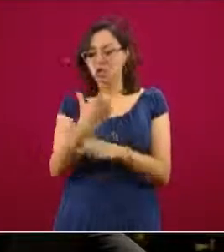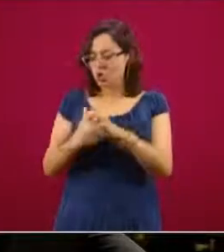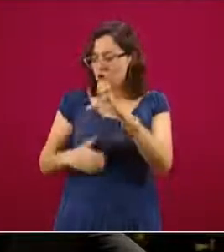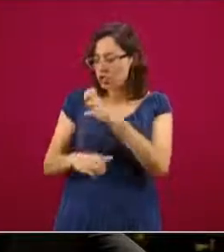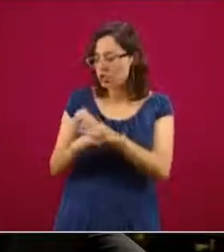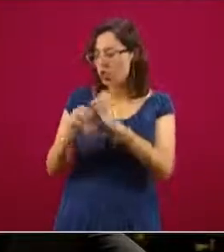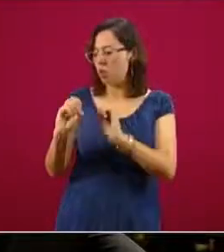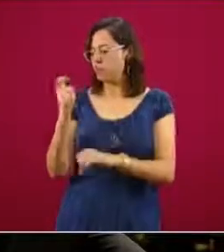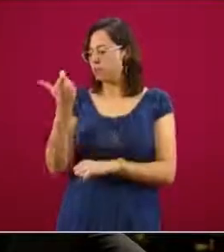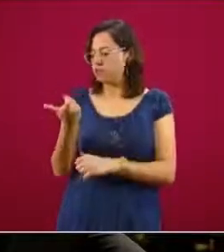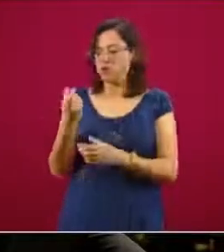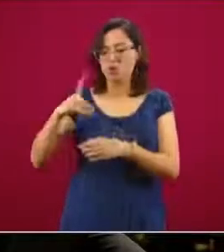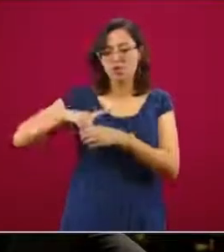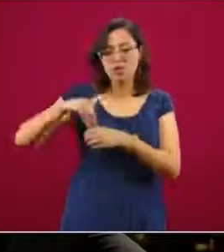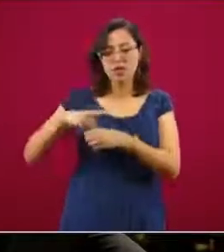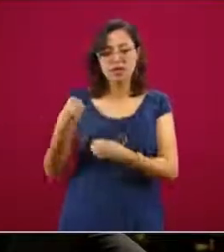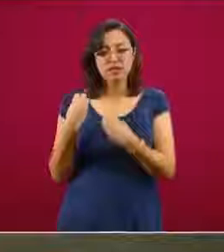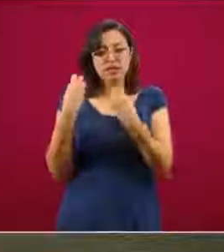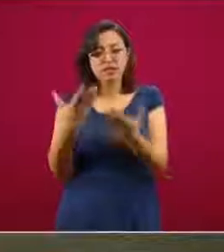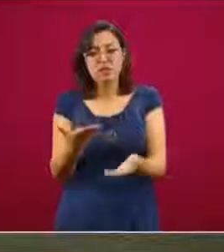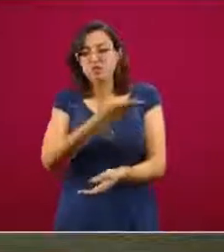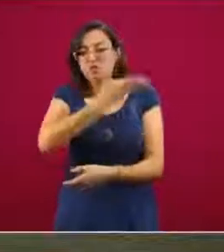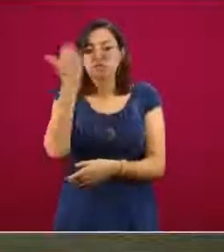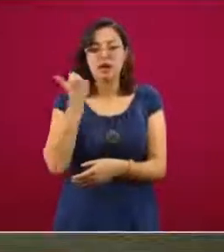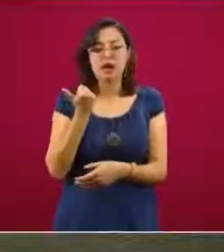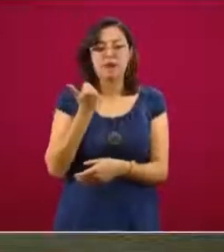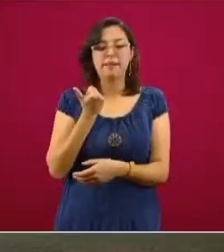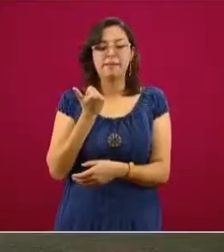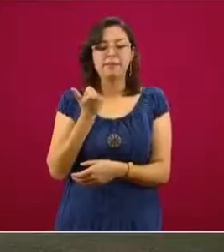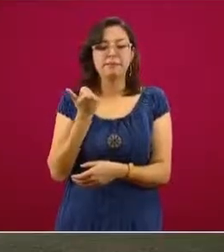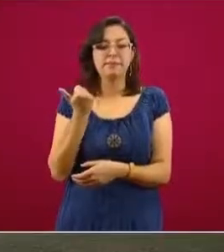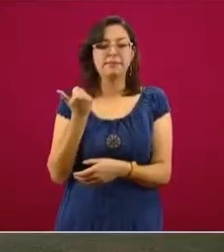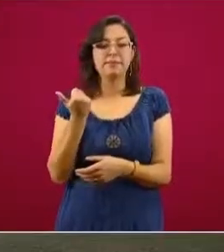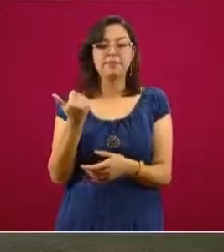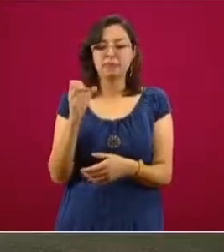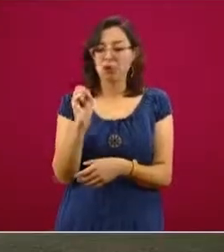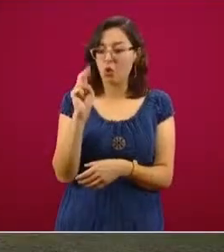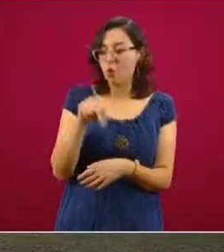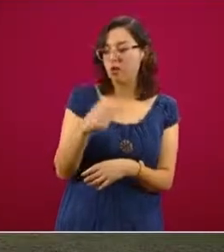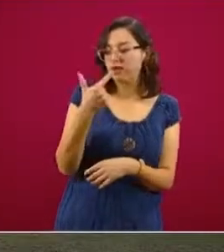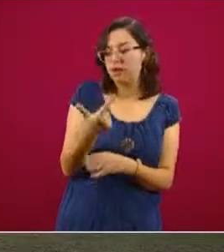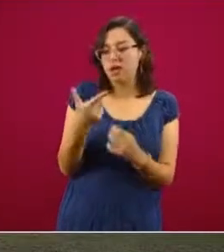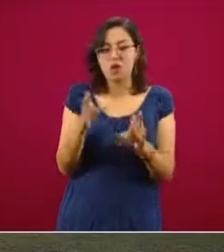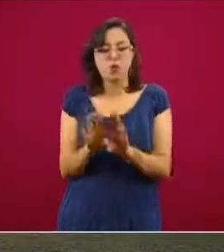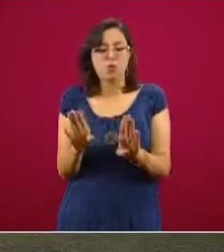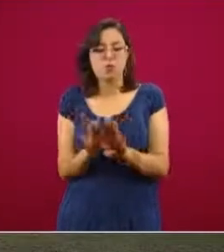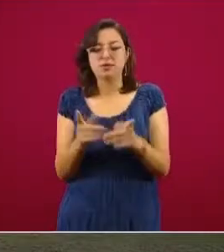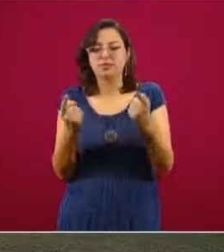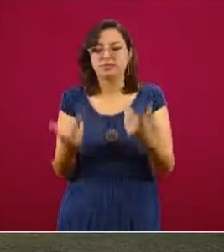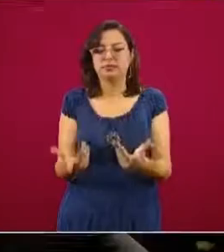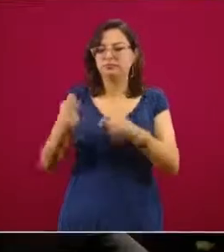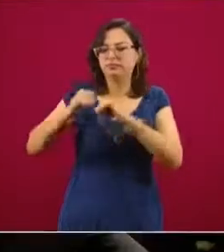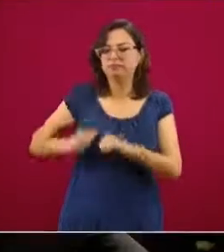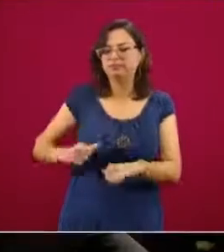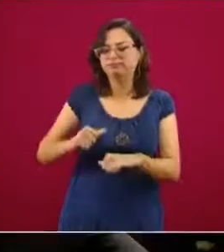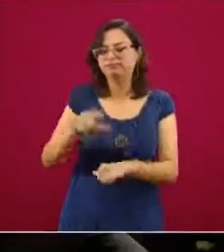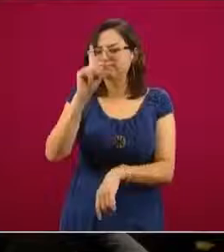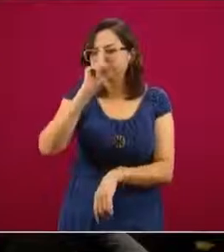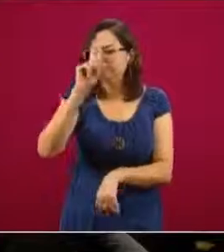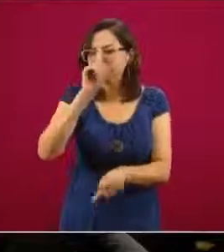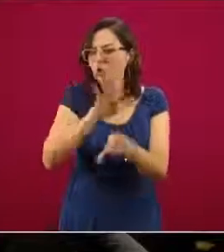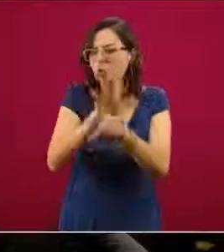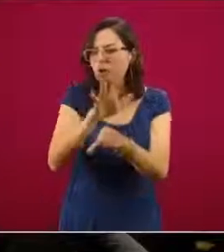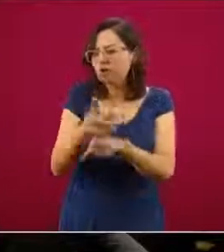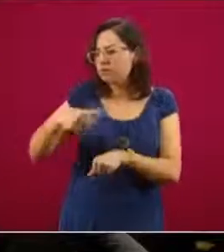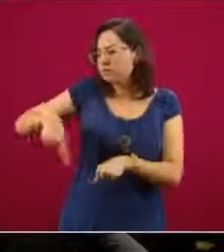o económicamente, no saben si recurrir a una ONG o algo. Las autoridades, ¿qué recomiendan hacer para estos